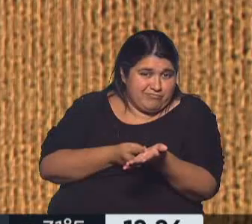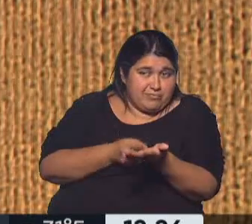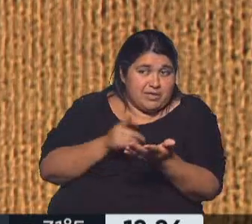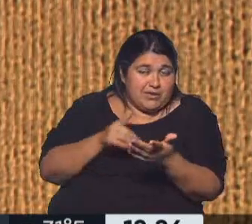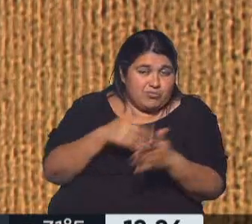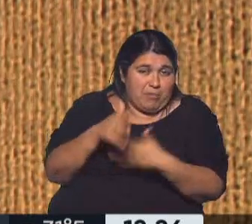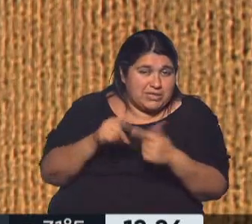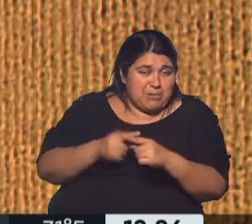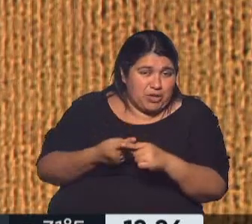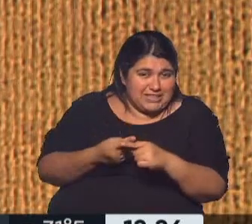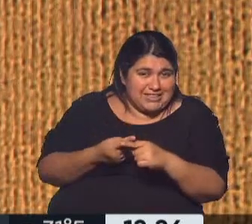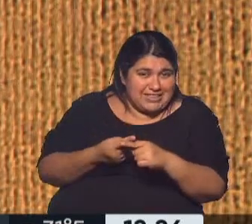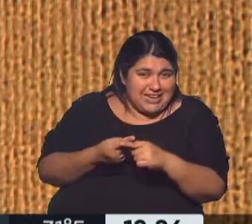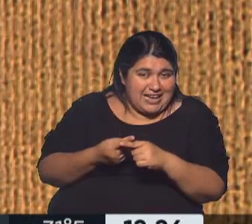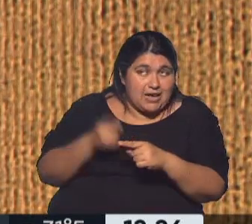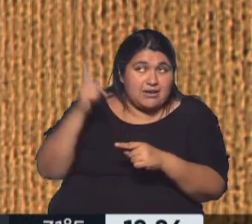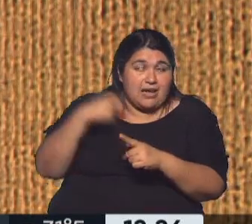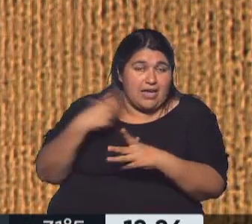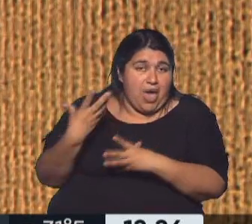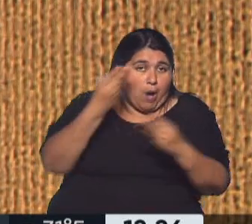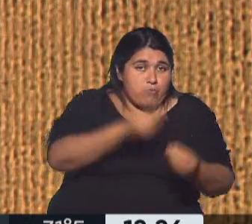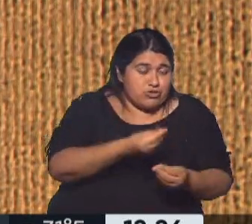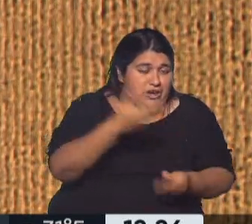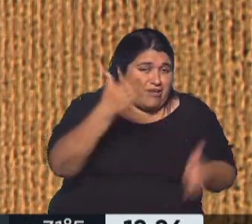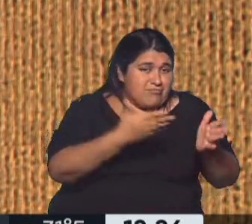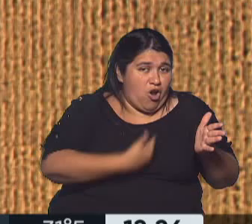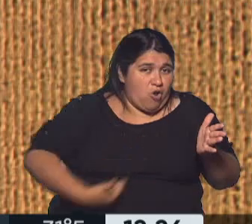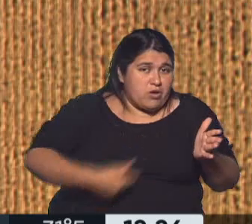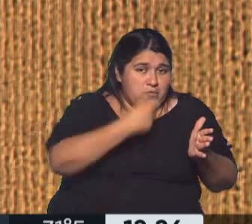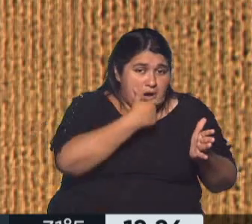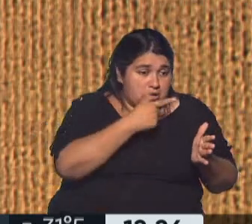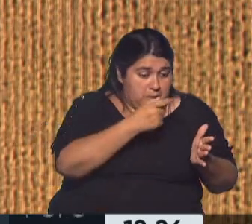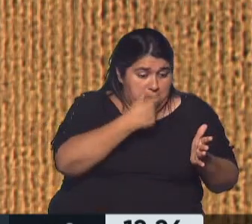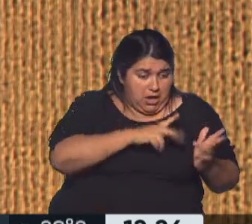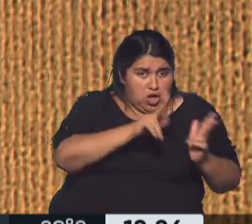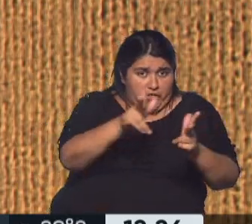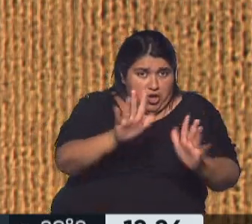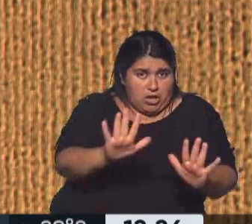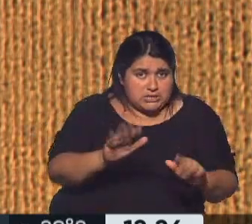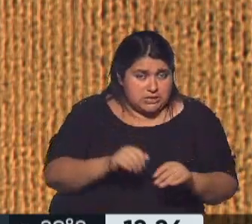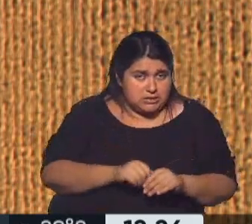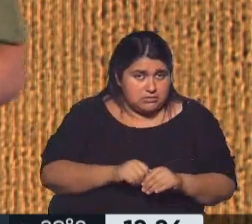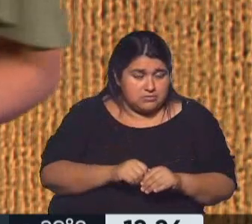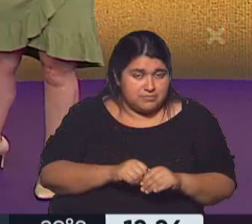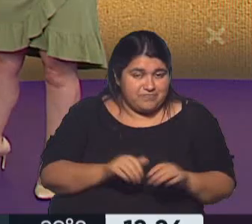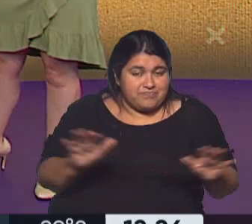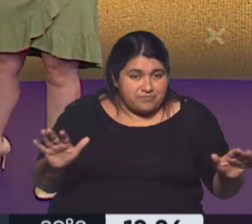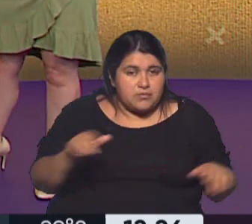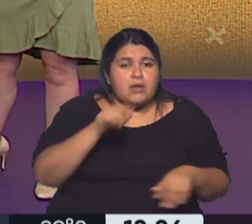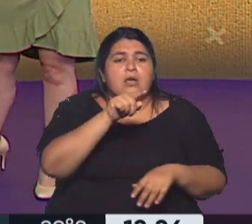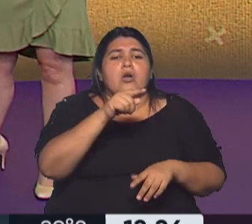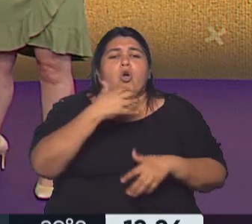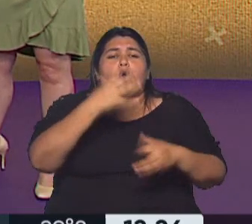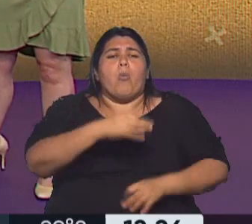política, que decidió apoyar a un gobierno que fue el gobierno de Mauricio Macri porque lo dijo Macri. No lo digo yo, lo dijo Macri a eso. ¿Por qué no cumplieron